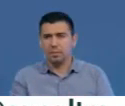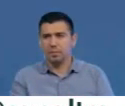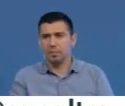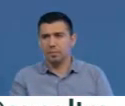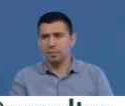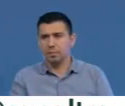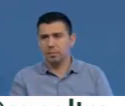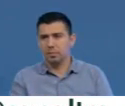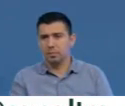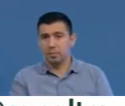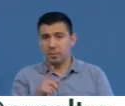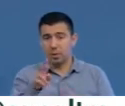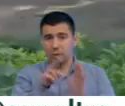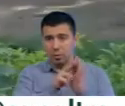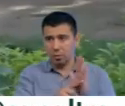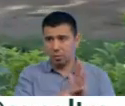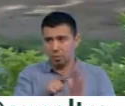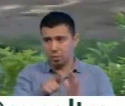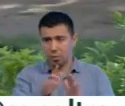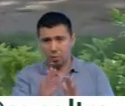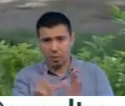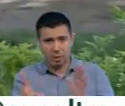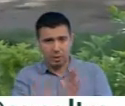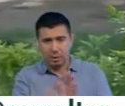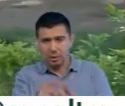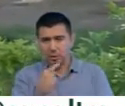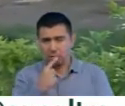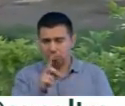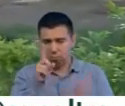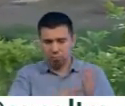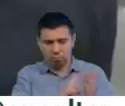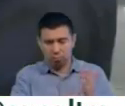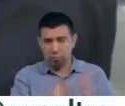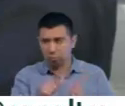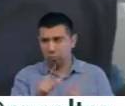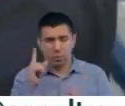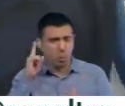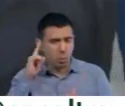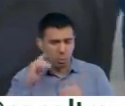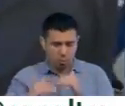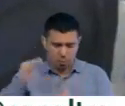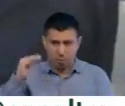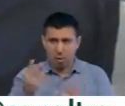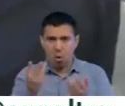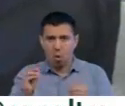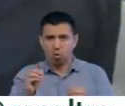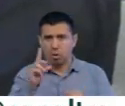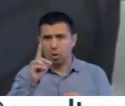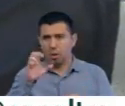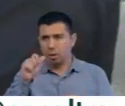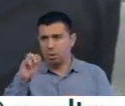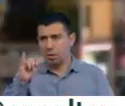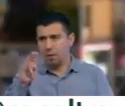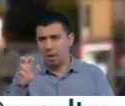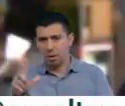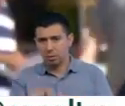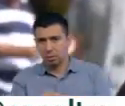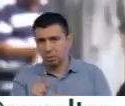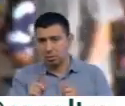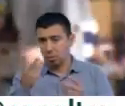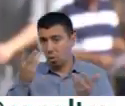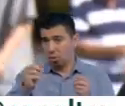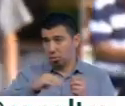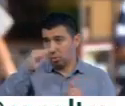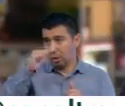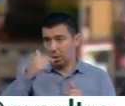decibeles. Las normas establecidas por ley no permiten que estos ruidos ambientales superen los 80 decibeles. Hay que aclarar